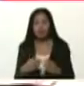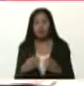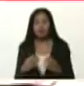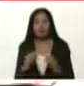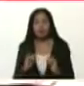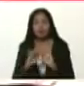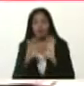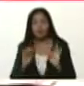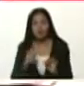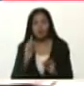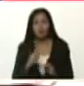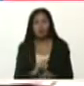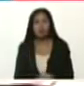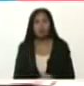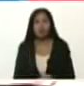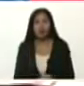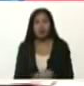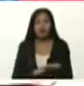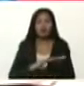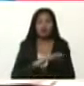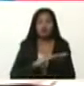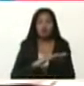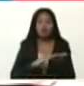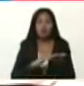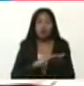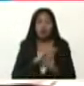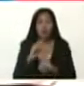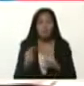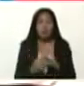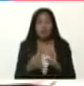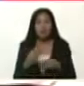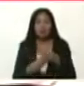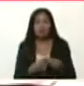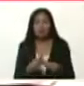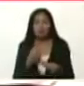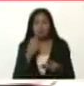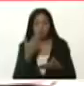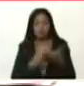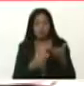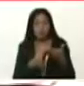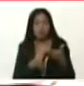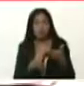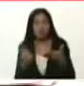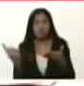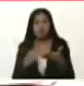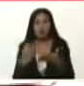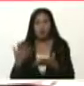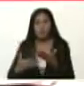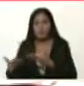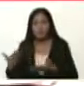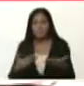industria, para que las recuperen plenamente. Aquí me están haciendo, me han hecho llegar un punto de